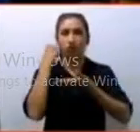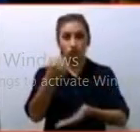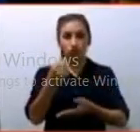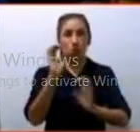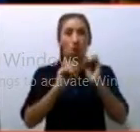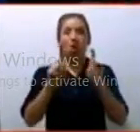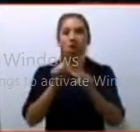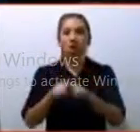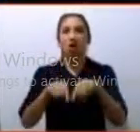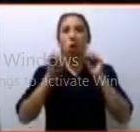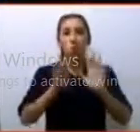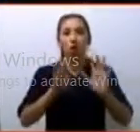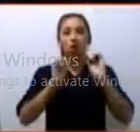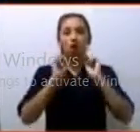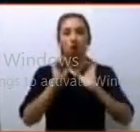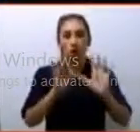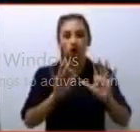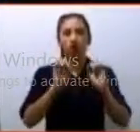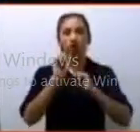al